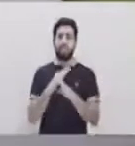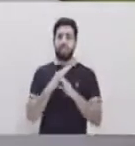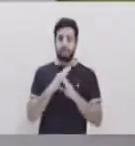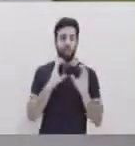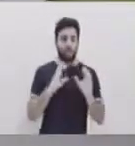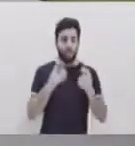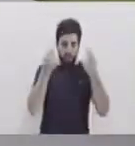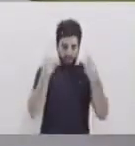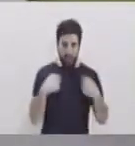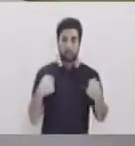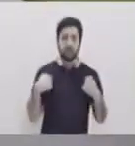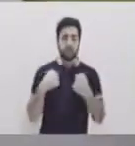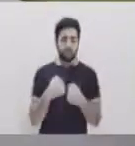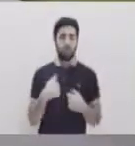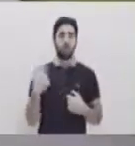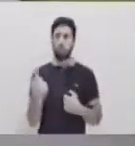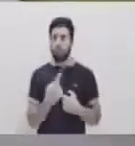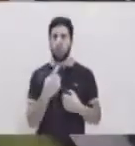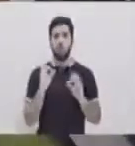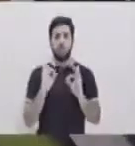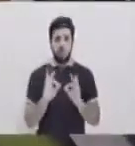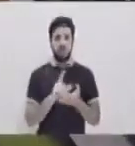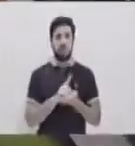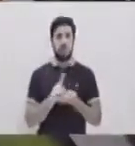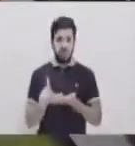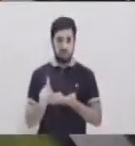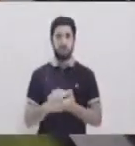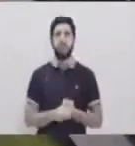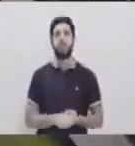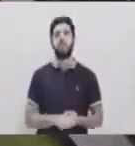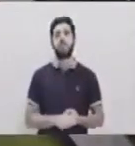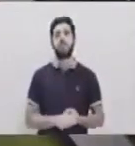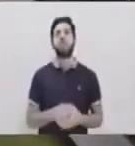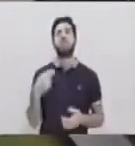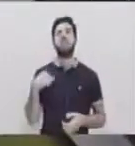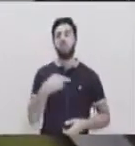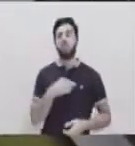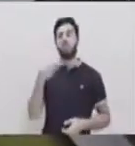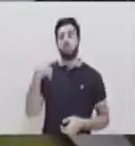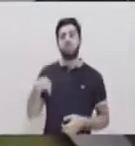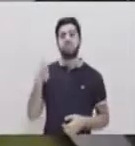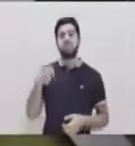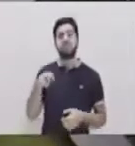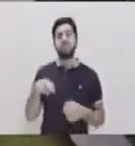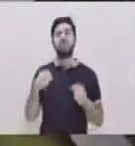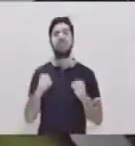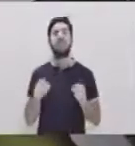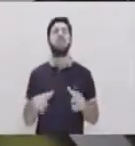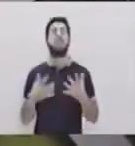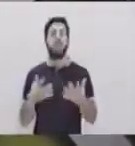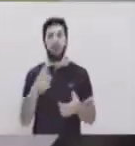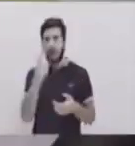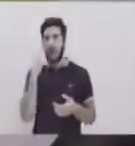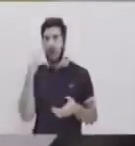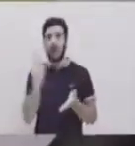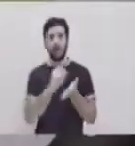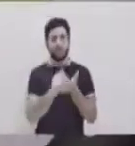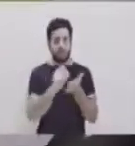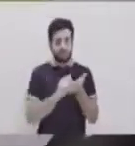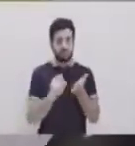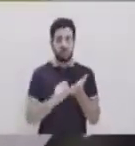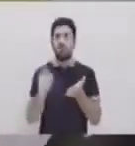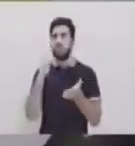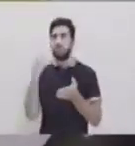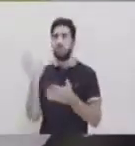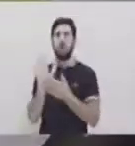llevar a cabo la experimentación, ¿verdad? Claro. ¿Y qué necesitaríamos exactamente, Evelyn, para que puedan en casa ir tomando nota y que